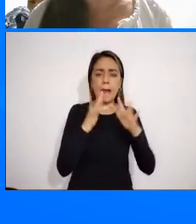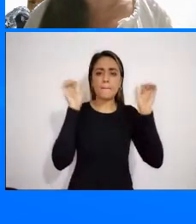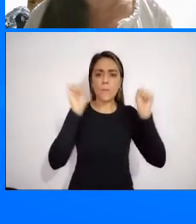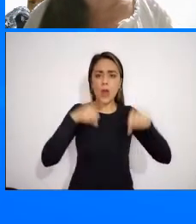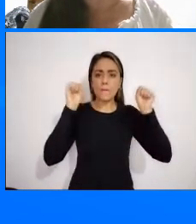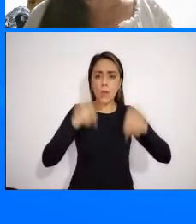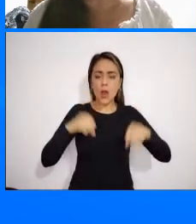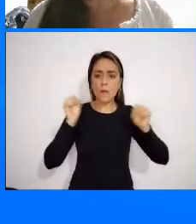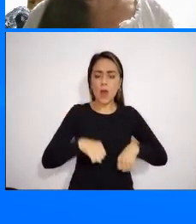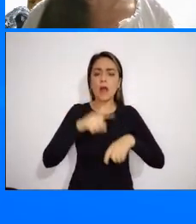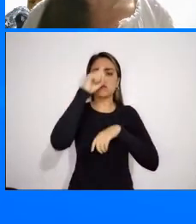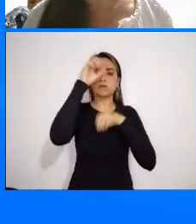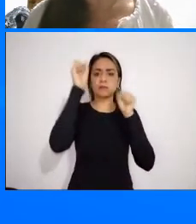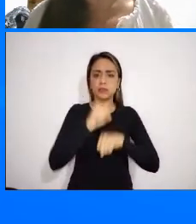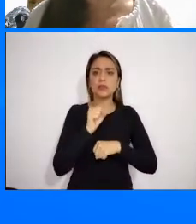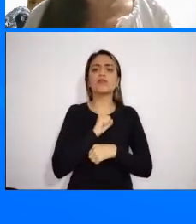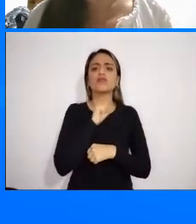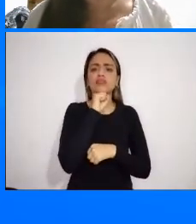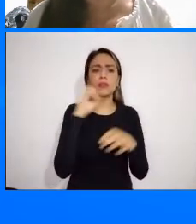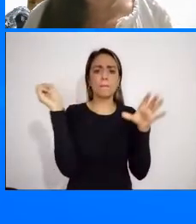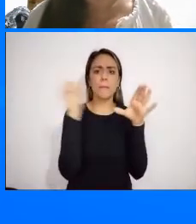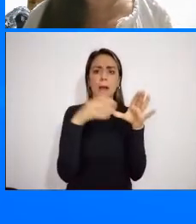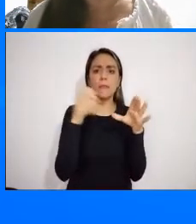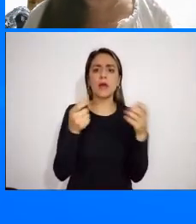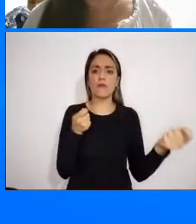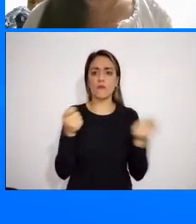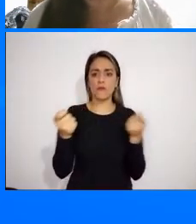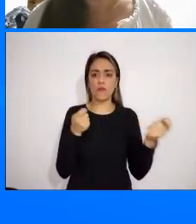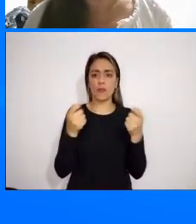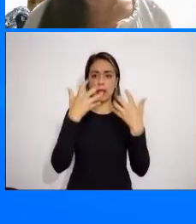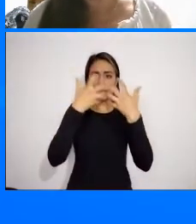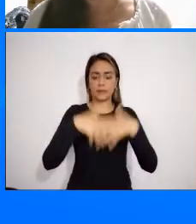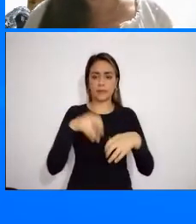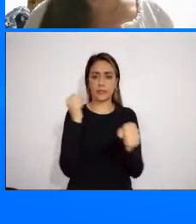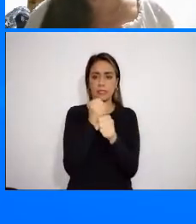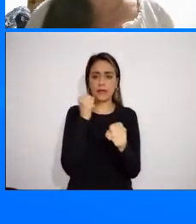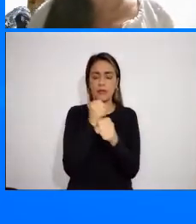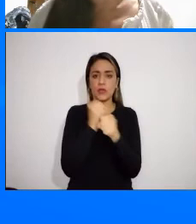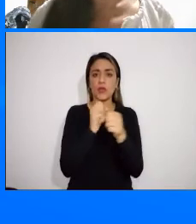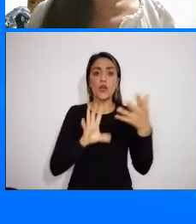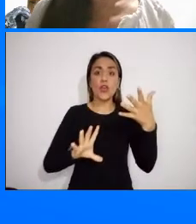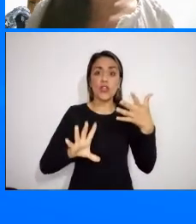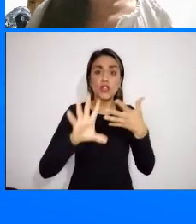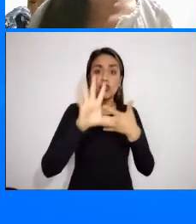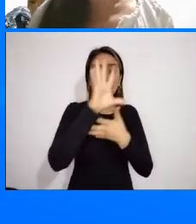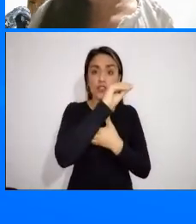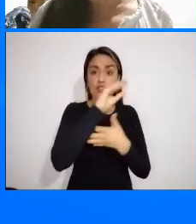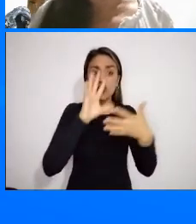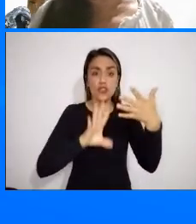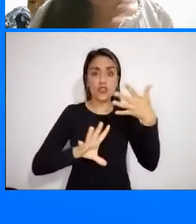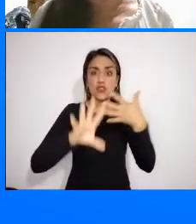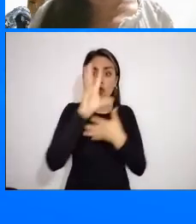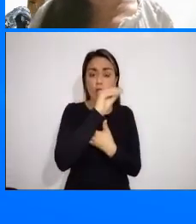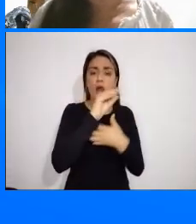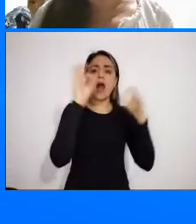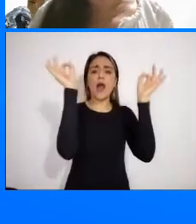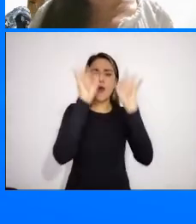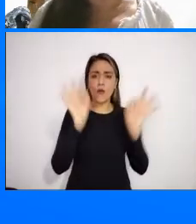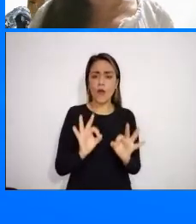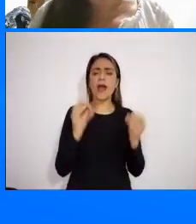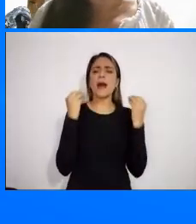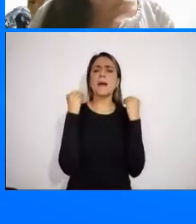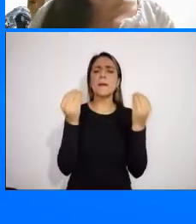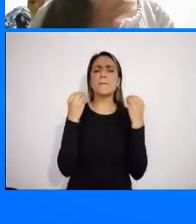la capacidad de carga y la modalidad de operación. Pues, todo está pues organizado para